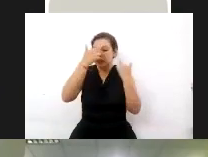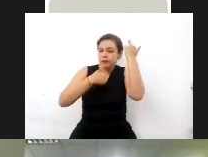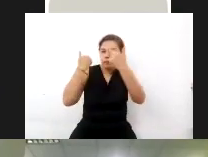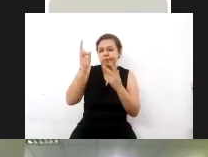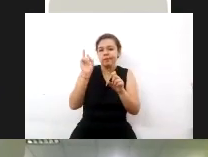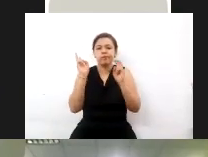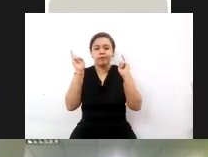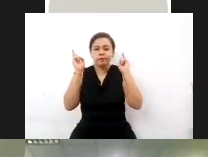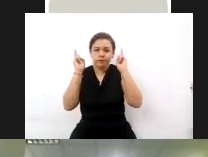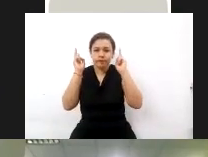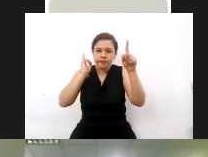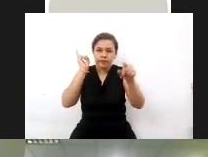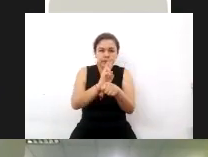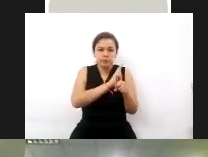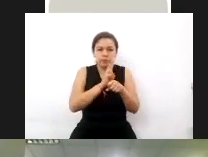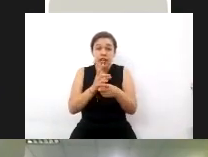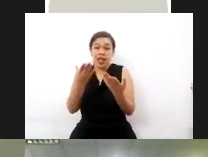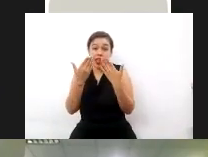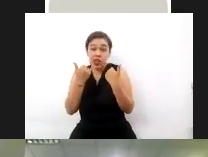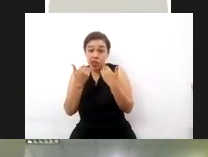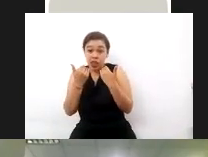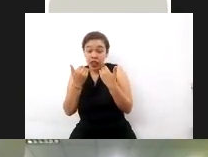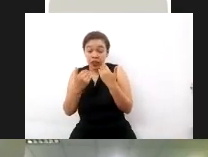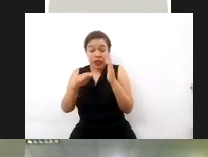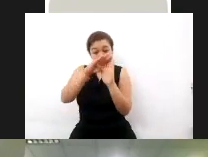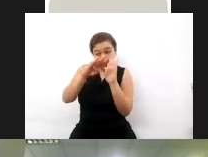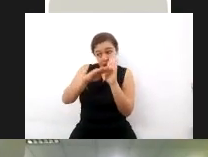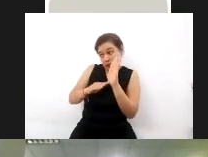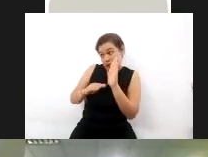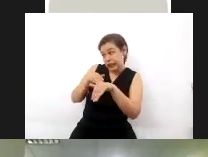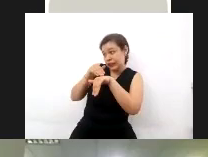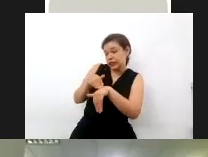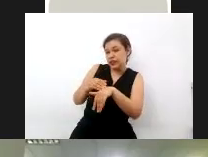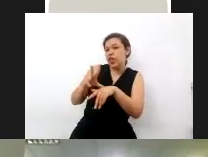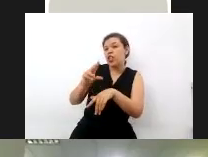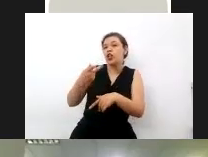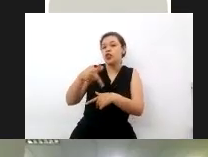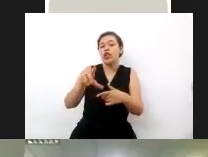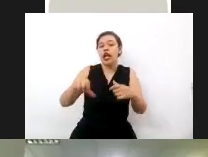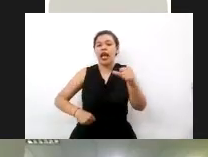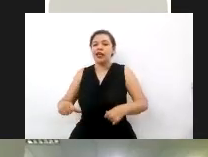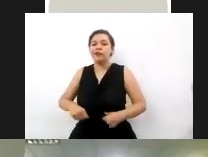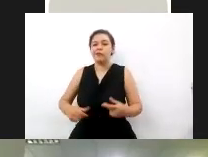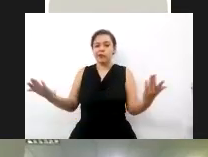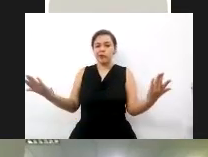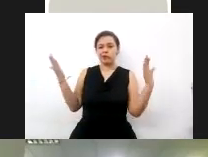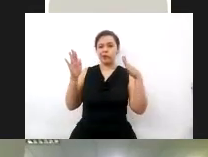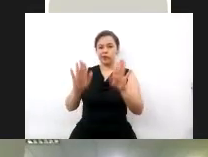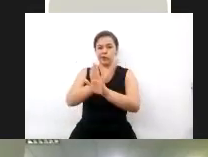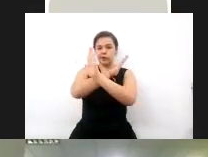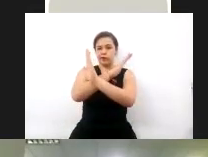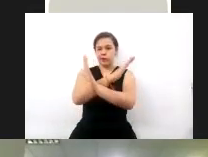estancia y no cuentan con este tipo de protocolos, pues sí son motivo de suspensión de actividades por parte de la agencia.